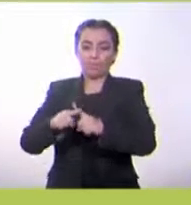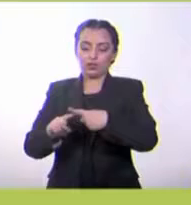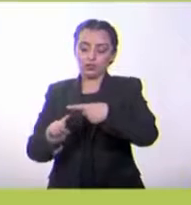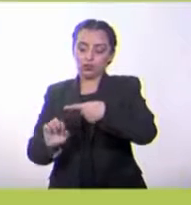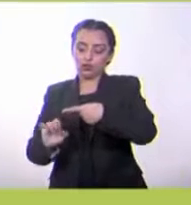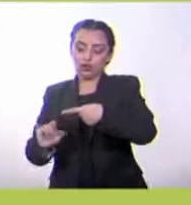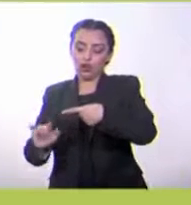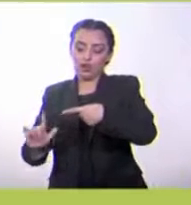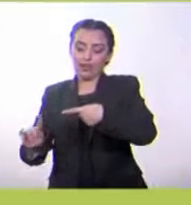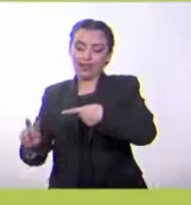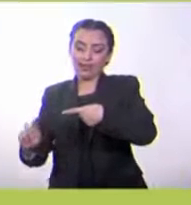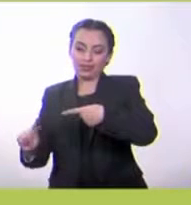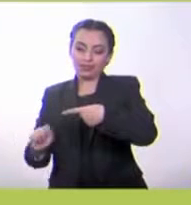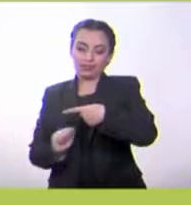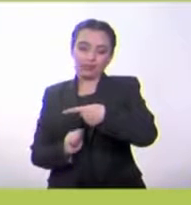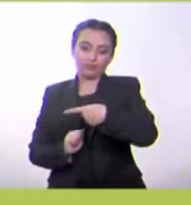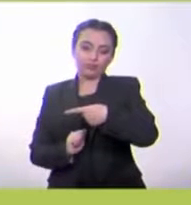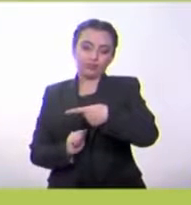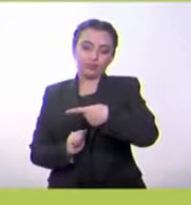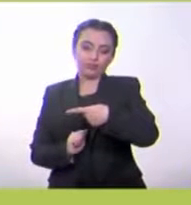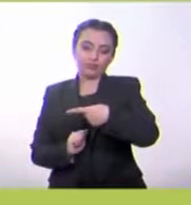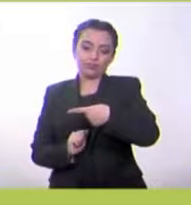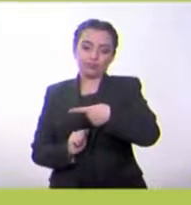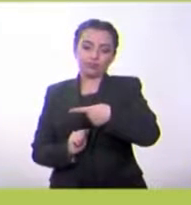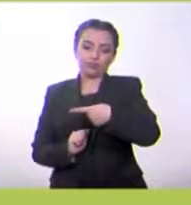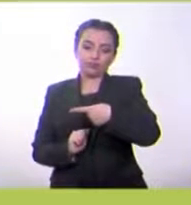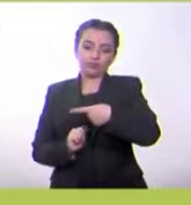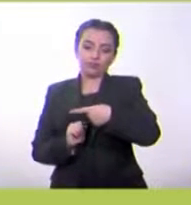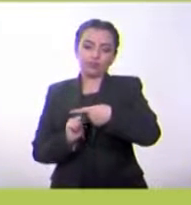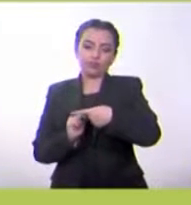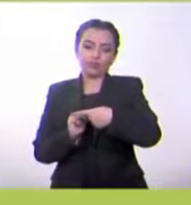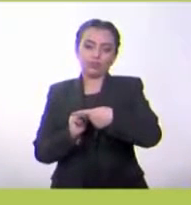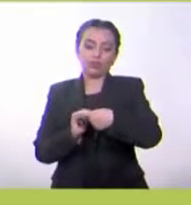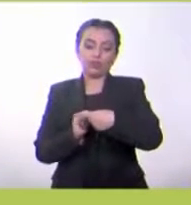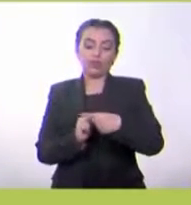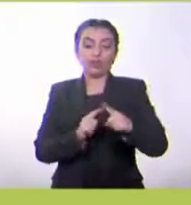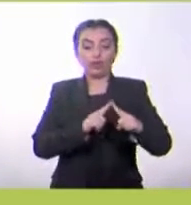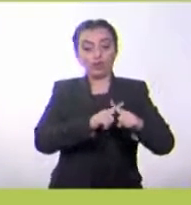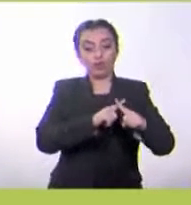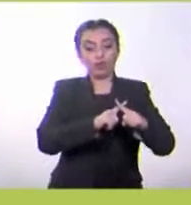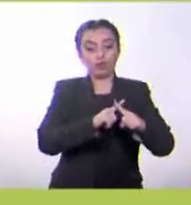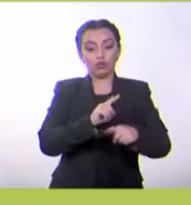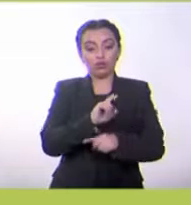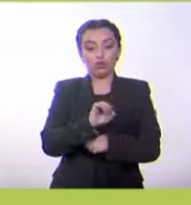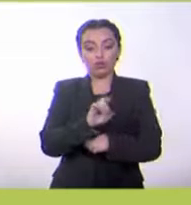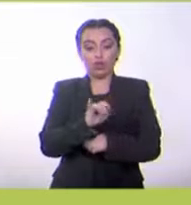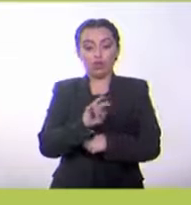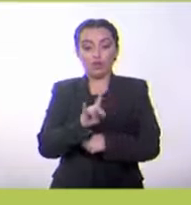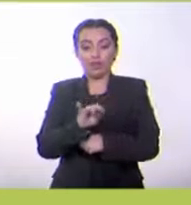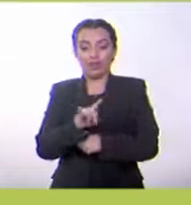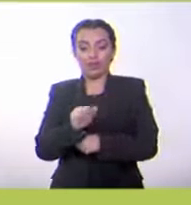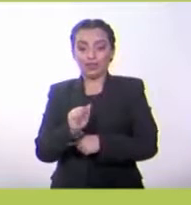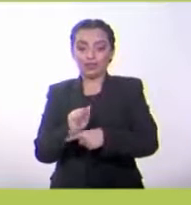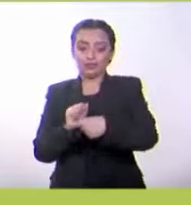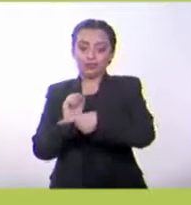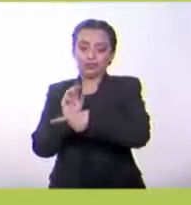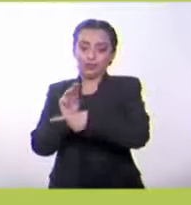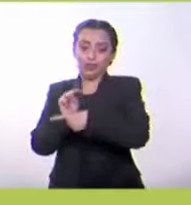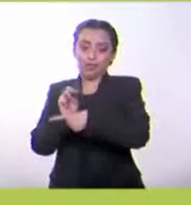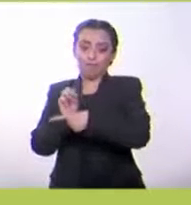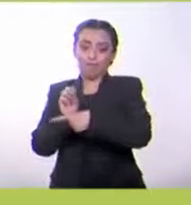solvente. La fracción molar de solvente es igual a los moles de